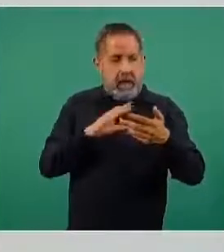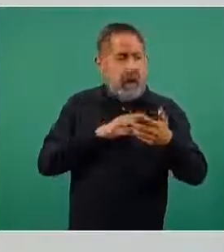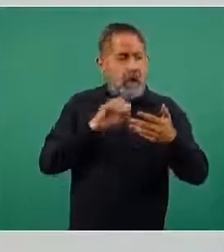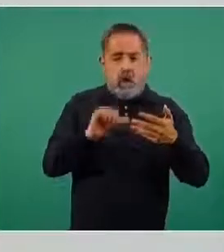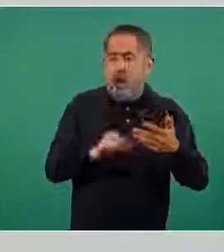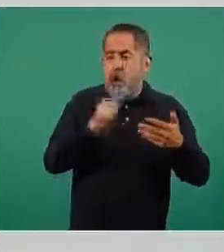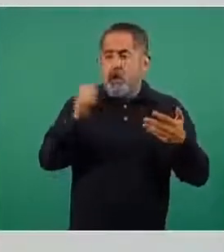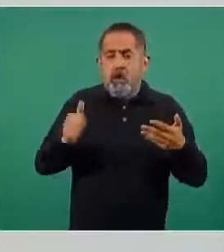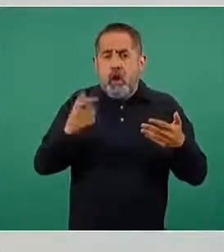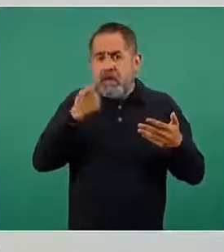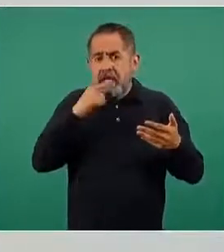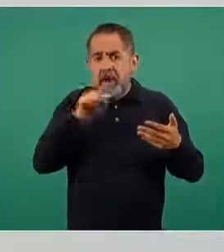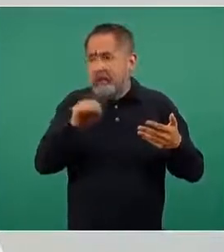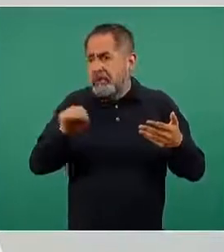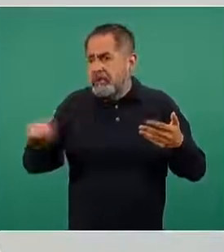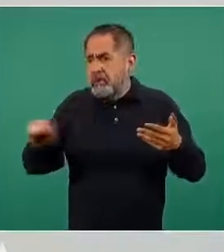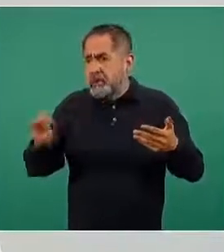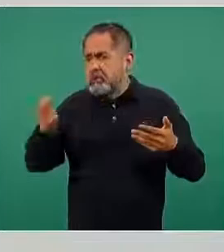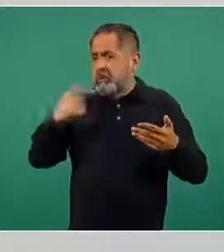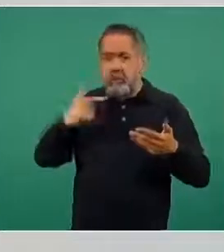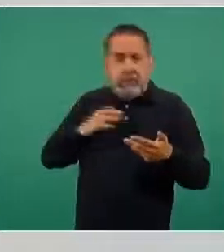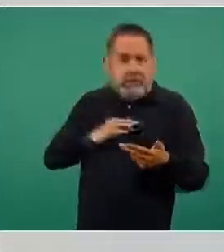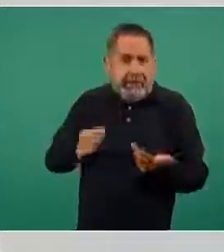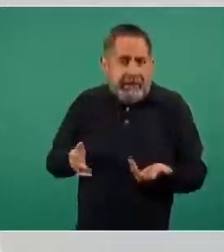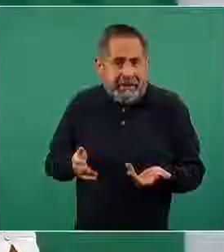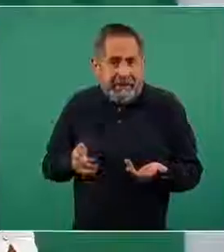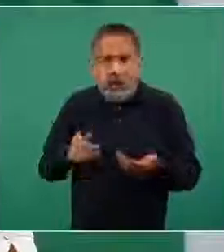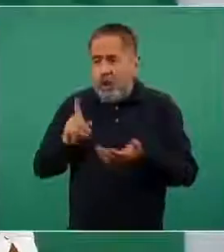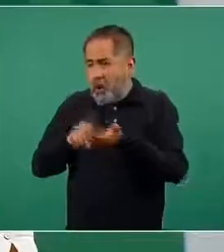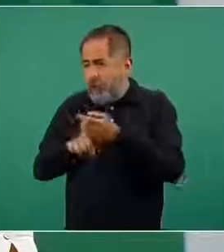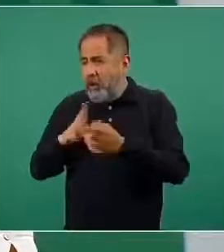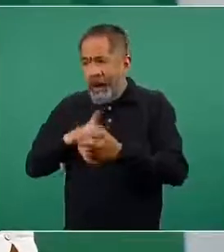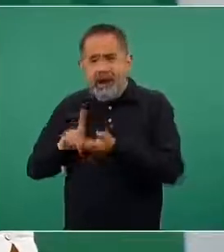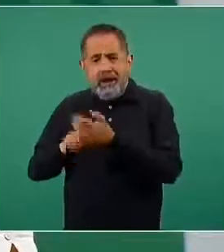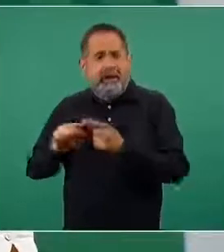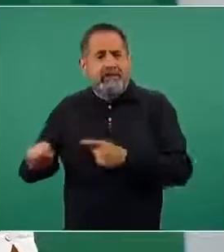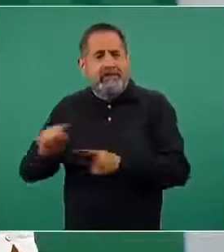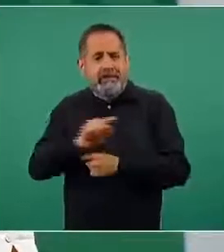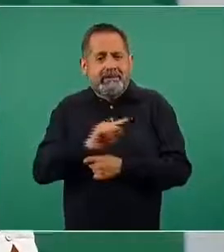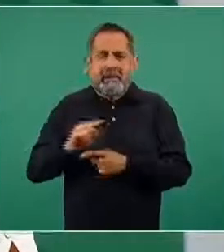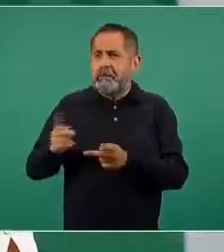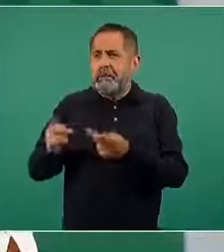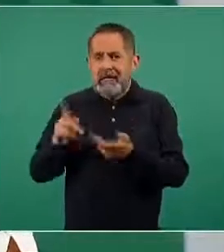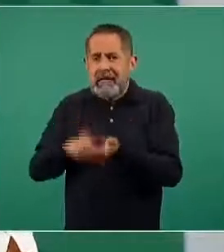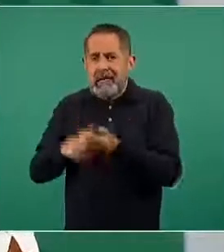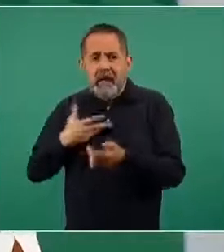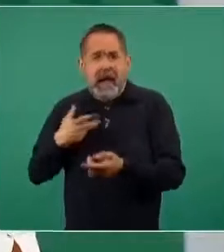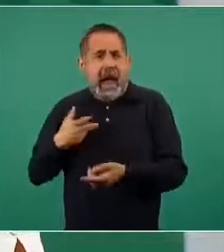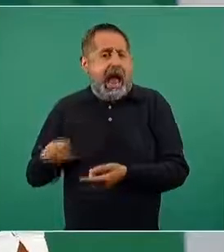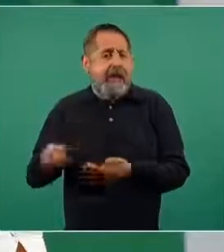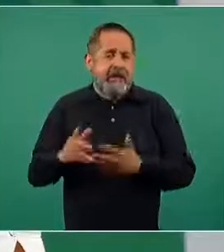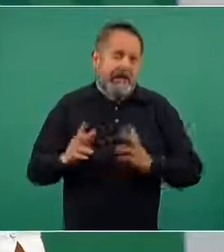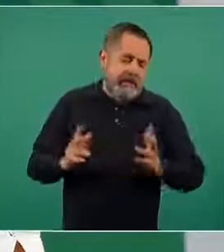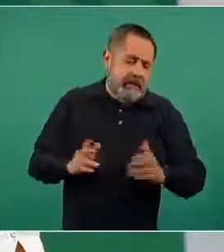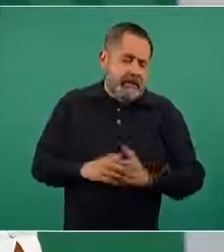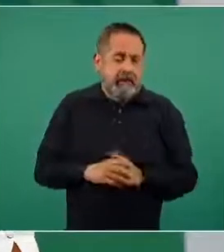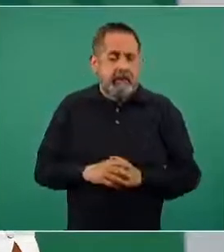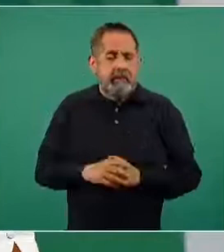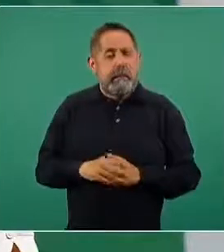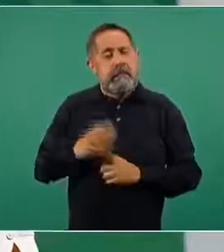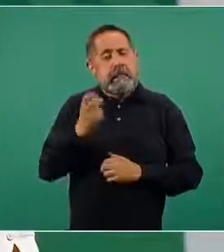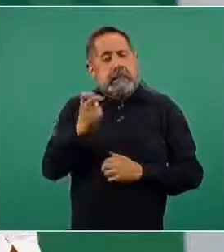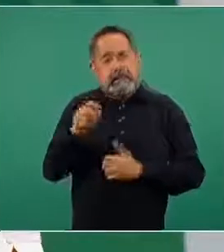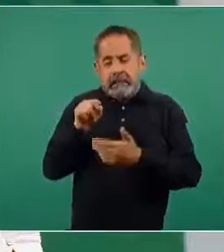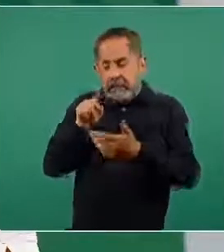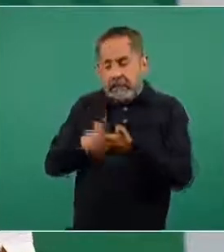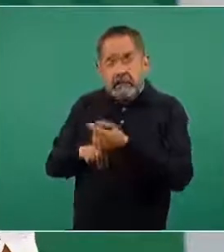tipo de medicamentos o en otro tipo de sustancias que se comercializan. Se refieren precisamente a ese tipo